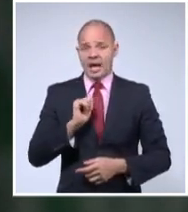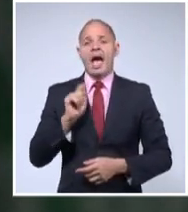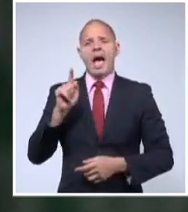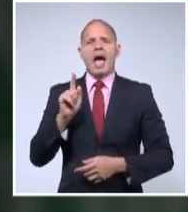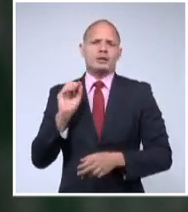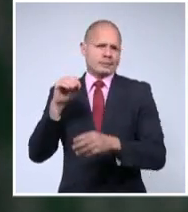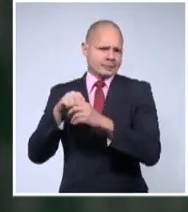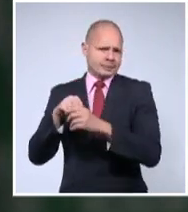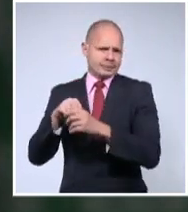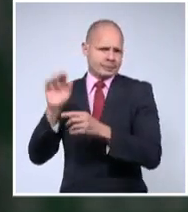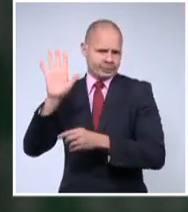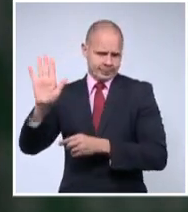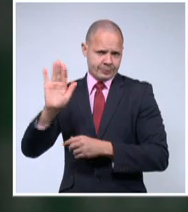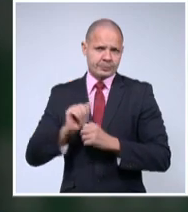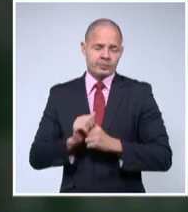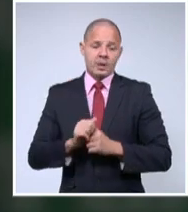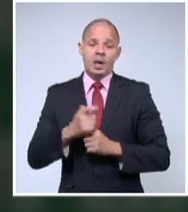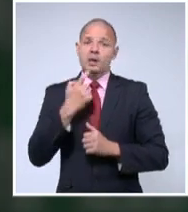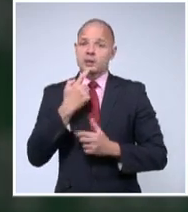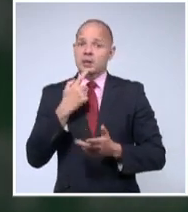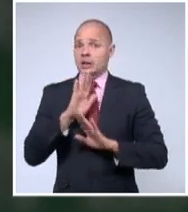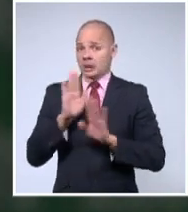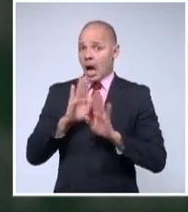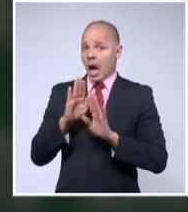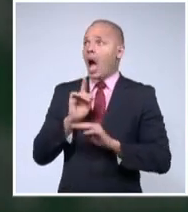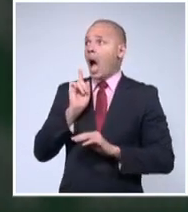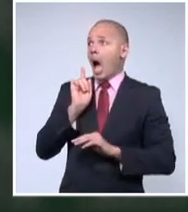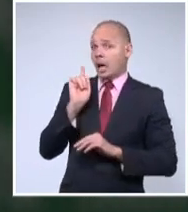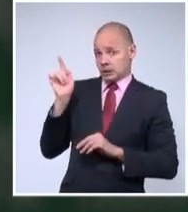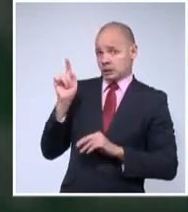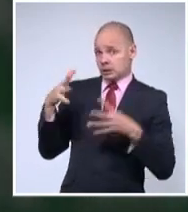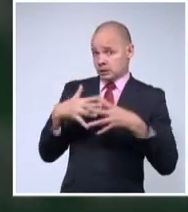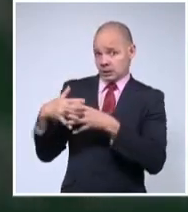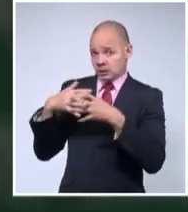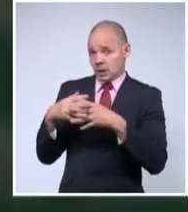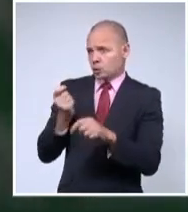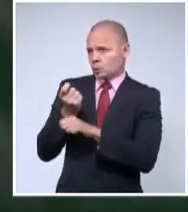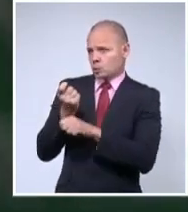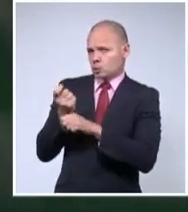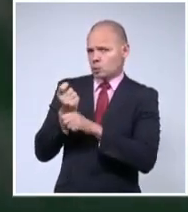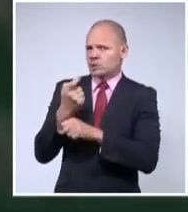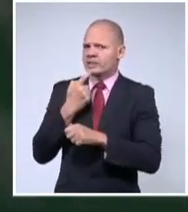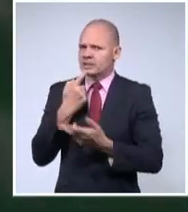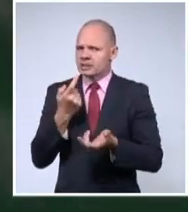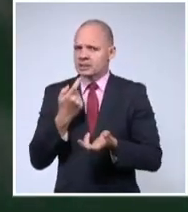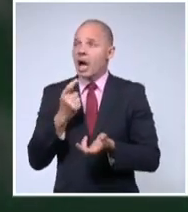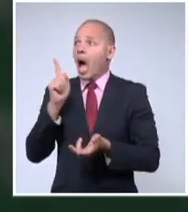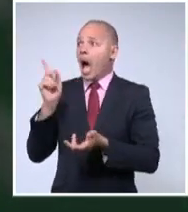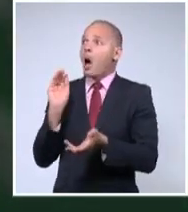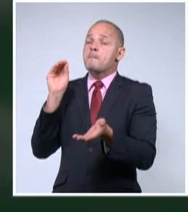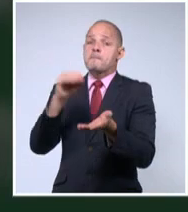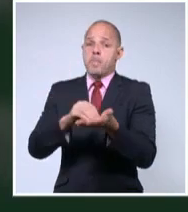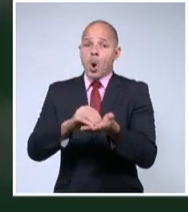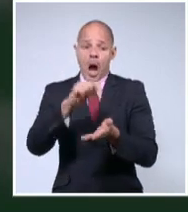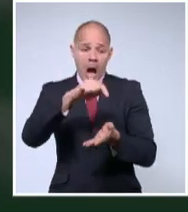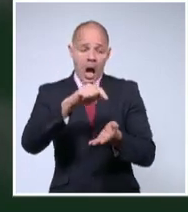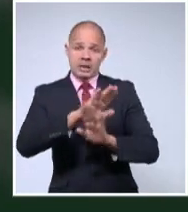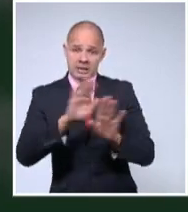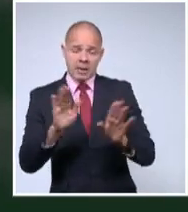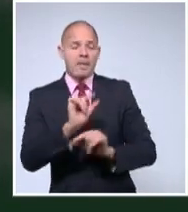territorio de los Estados Unidos están convocando a esto. Se ponen recargas de 20 para 60, quien tire piedras a tiendas en